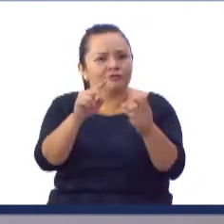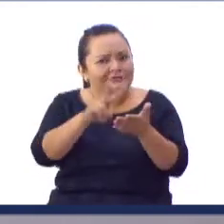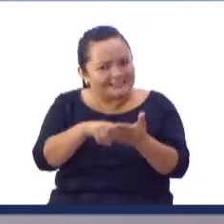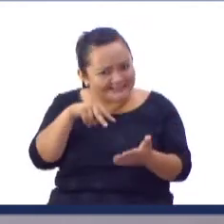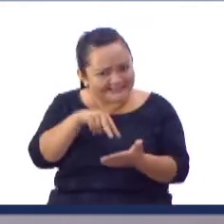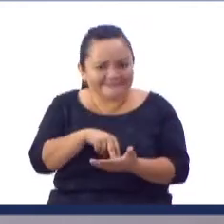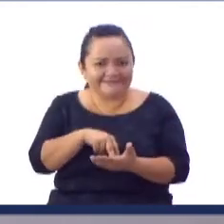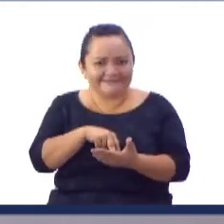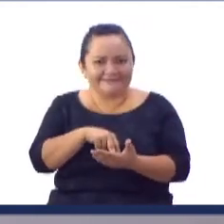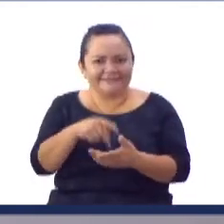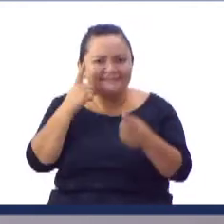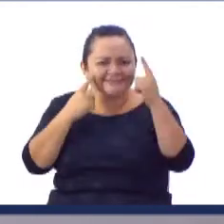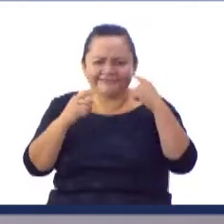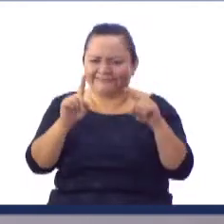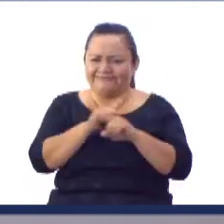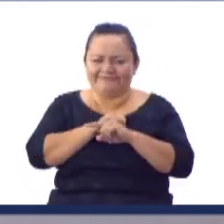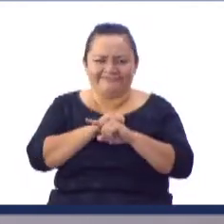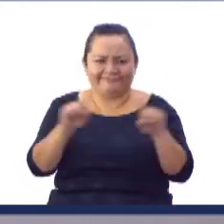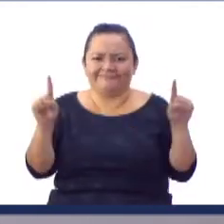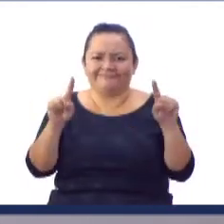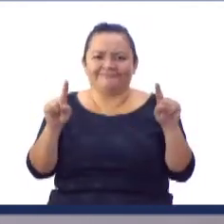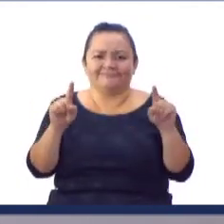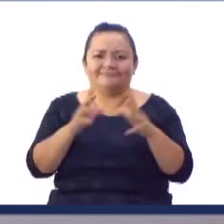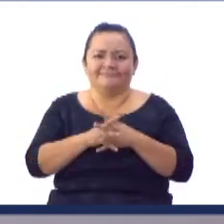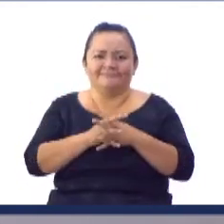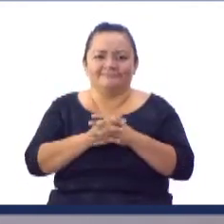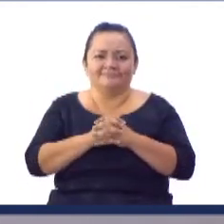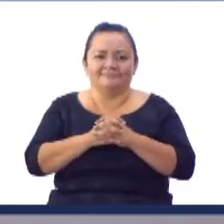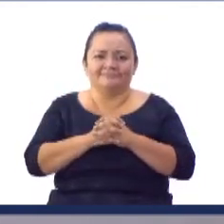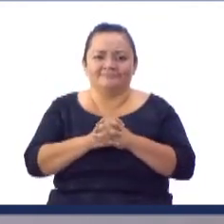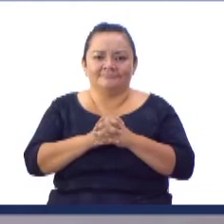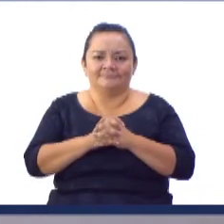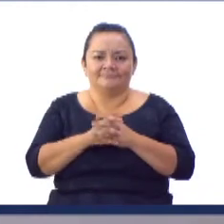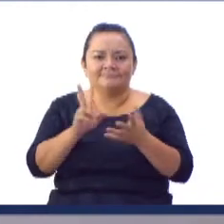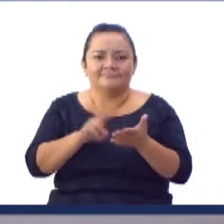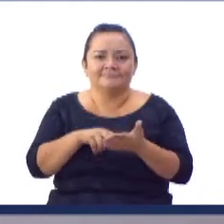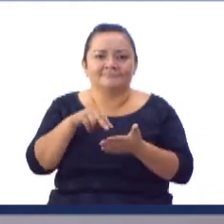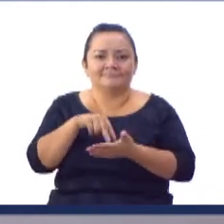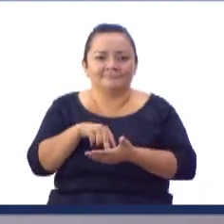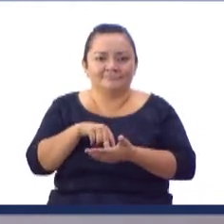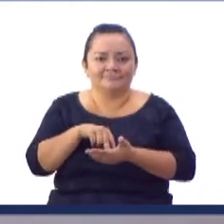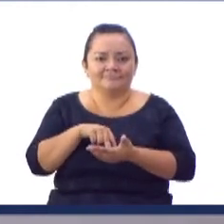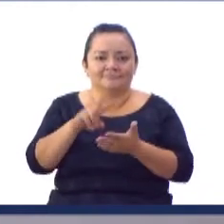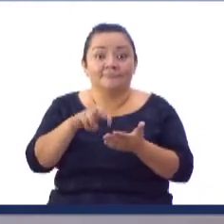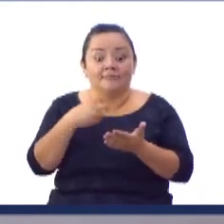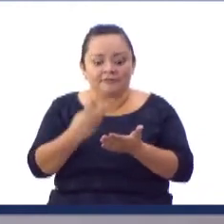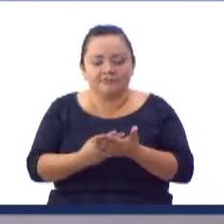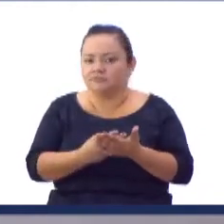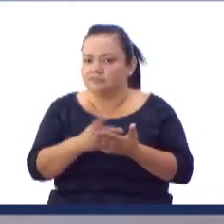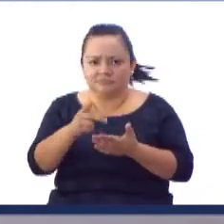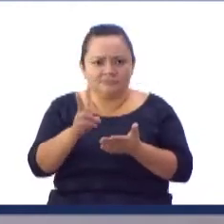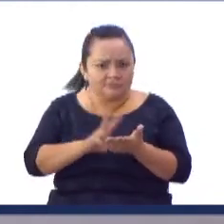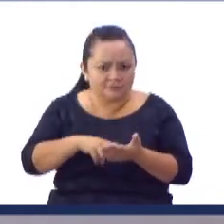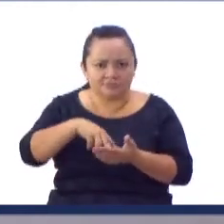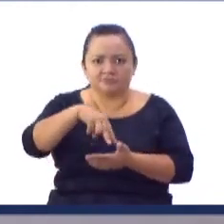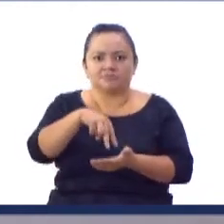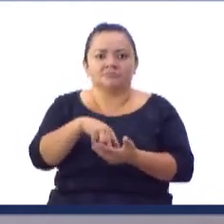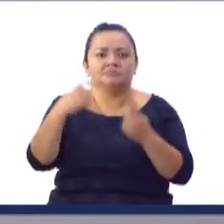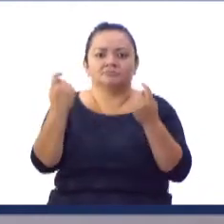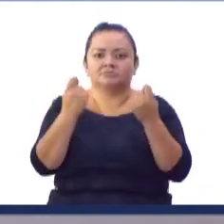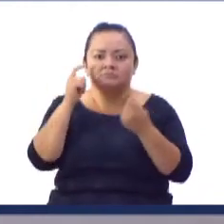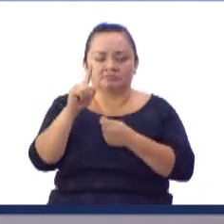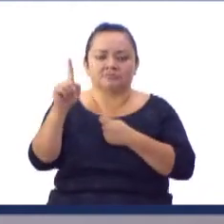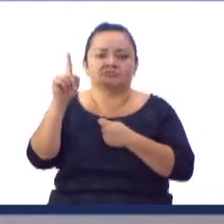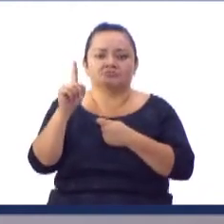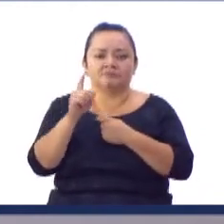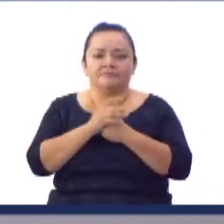no deje de estar llorando algo está llorando y levante se hace se raspó cúrese y levántese para la gloria